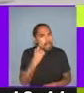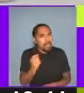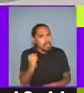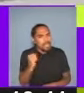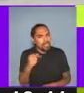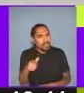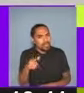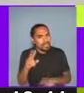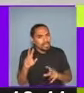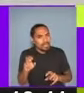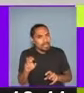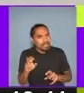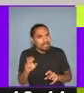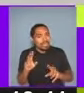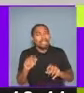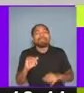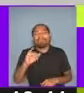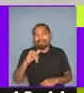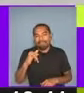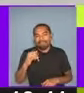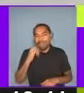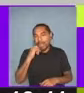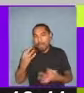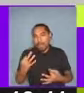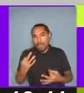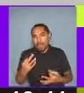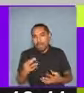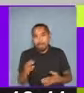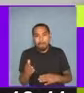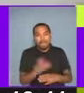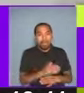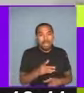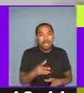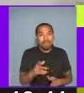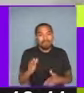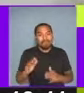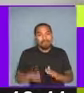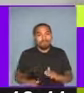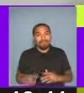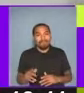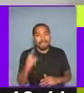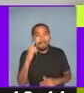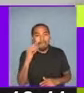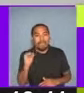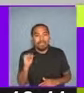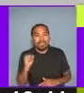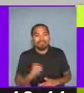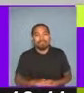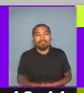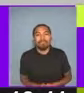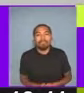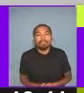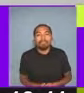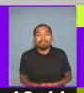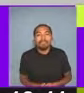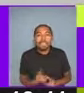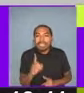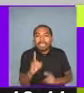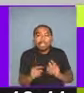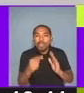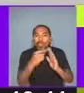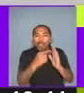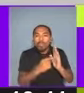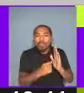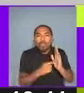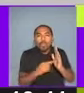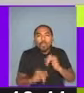dólar. Así es un buen título. A pesar de lo que podemos observar con todos estos anuncios que se iban a dar por el gobierno nacional. Así es, a